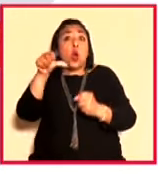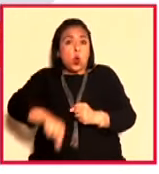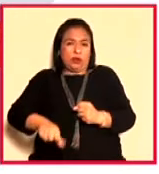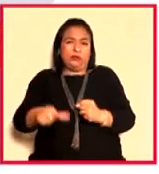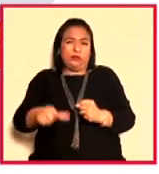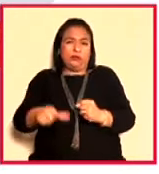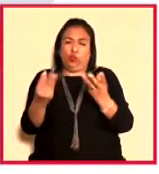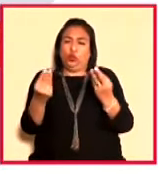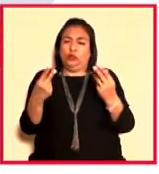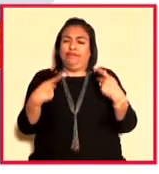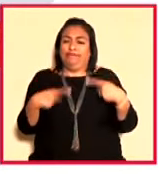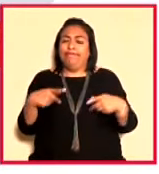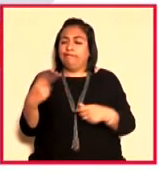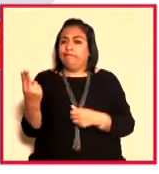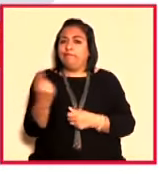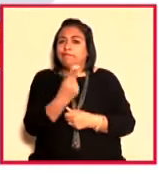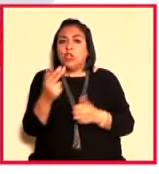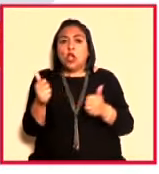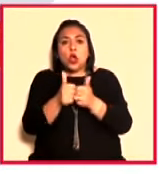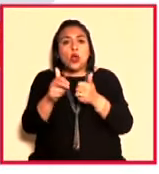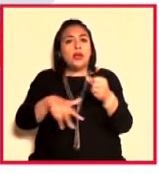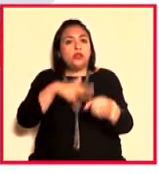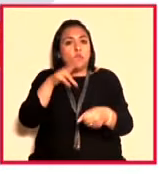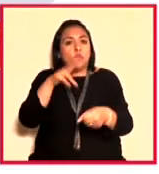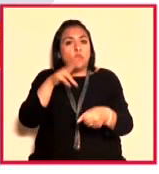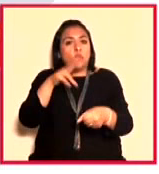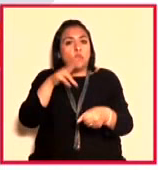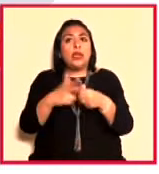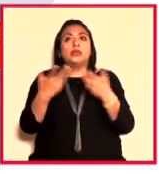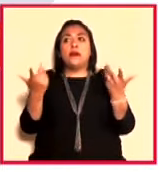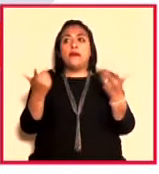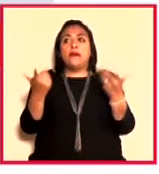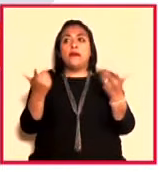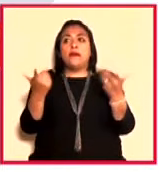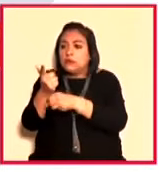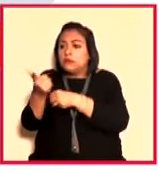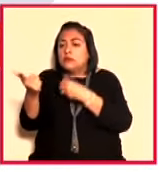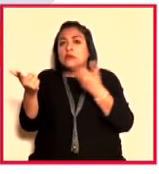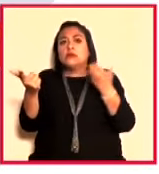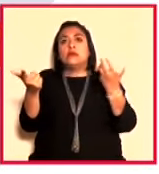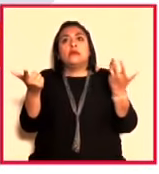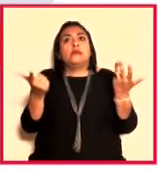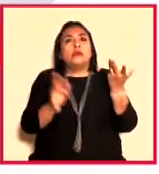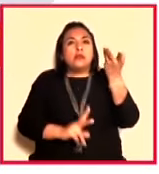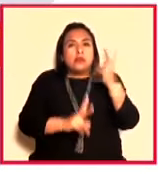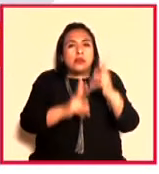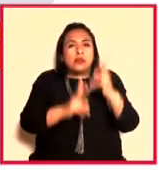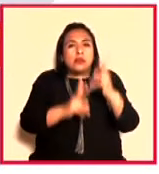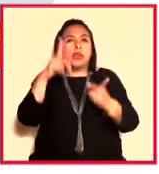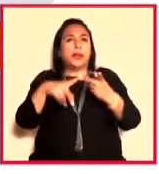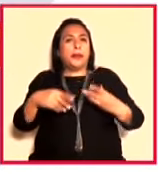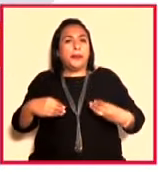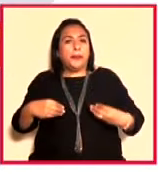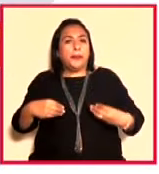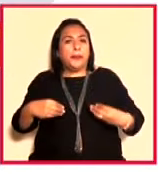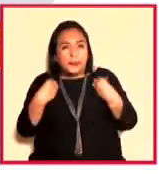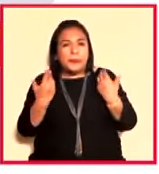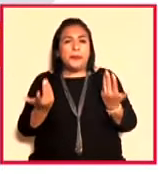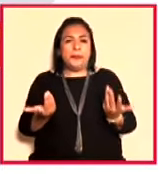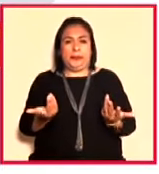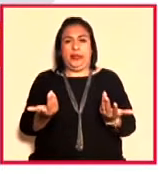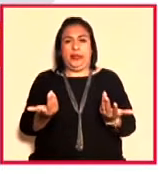necesitamos con la naturaleza, un redescubrimiento de lo botánico, un redescubrimiento de la vida, más